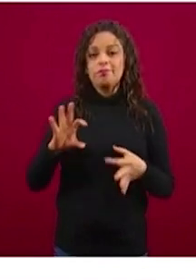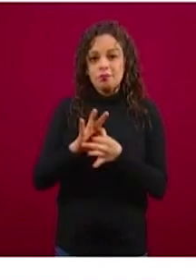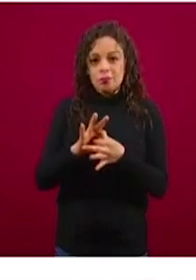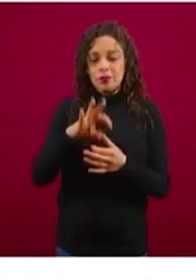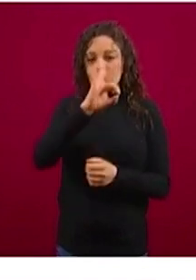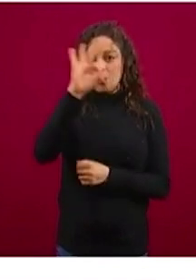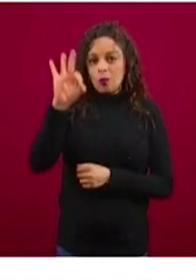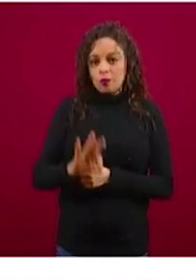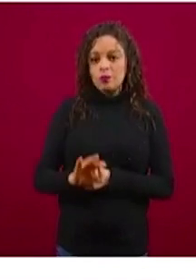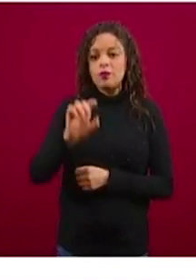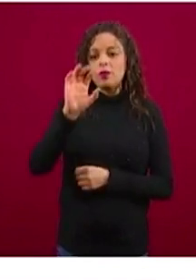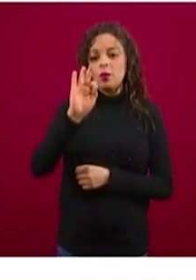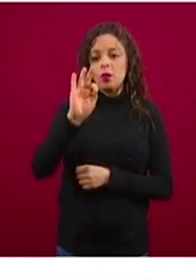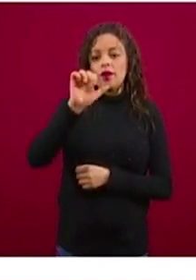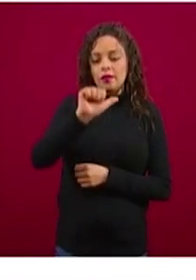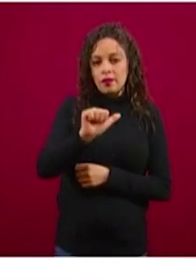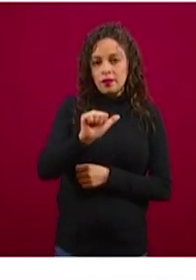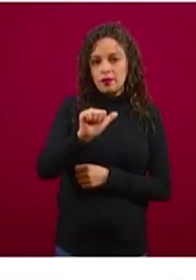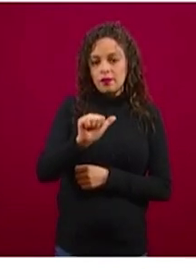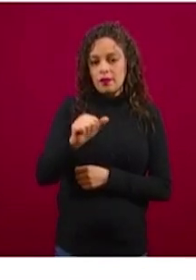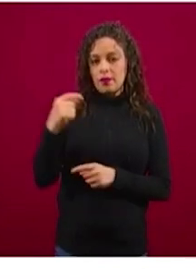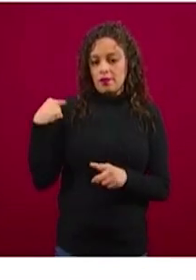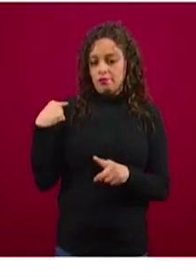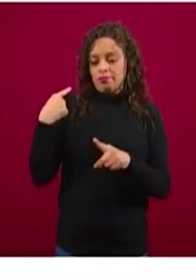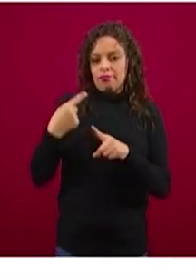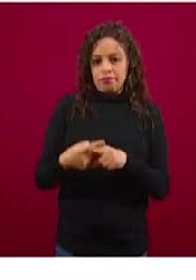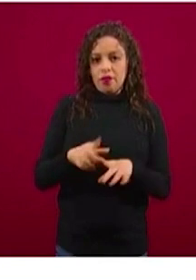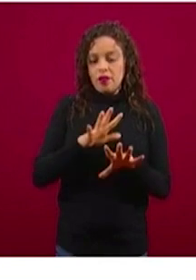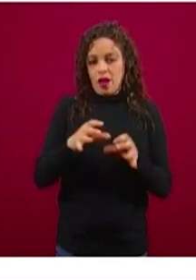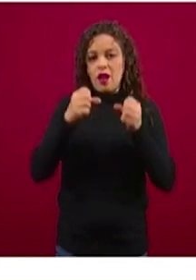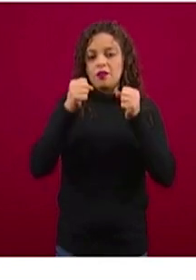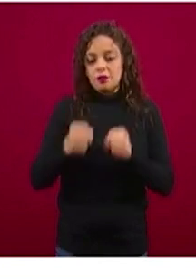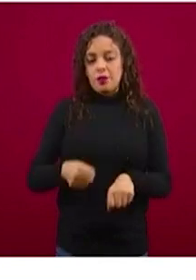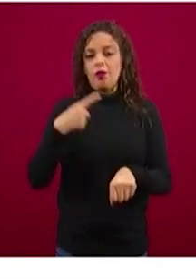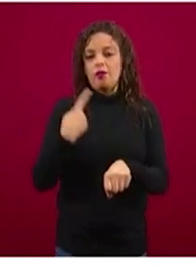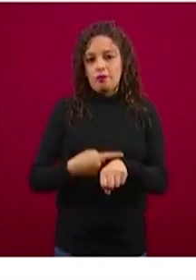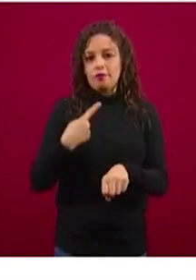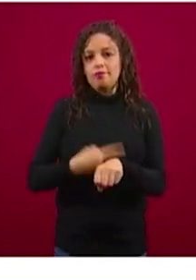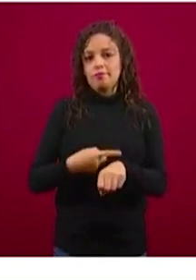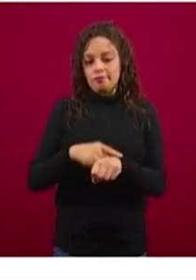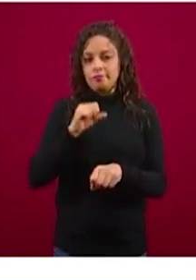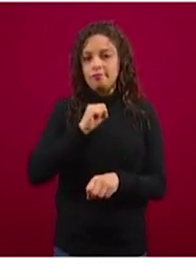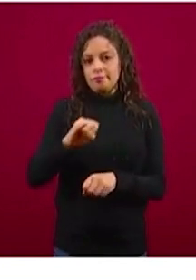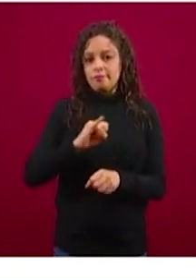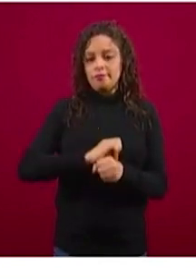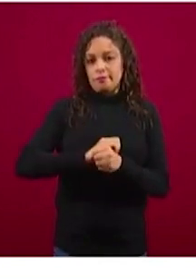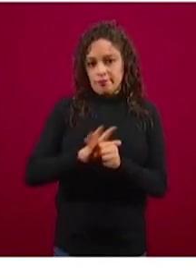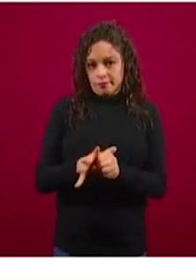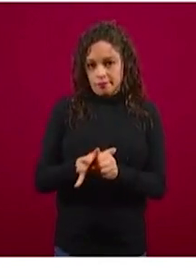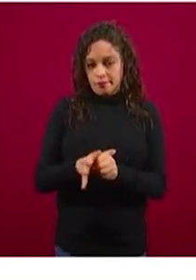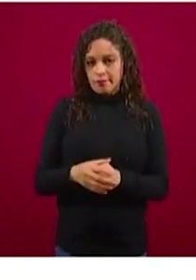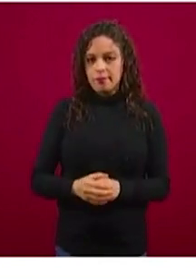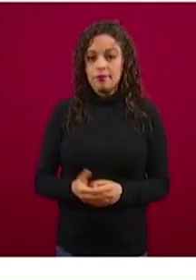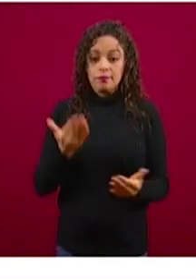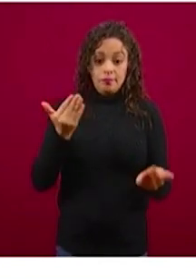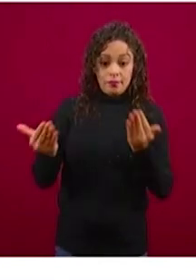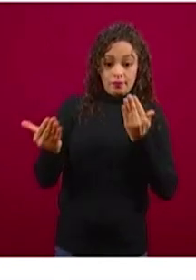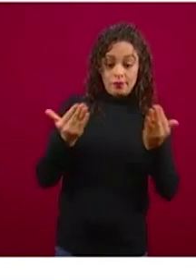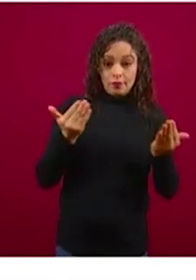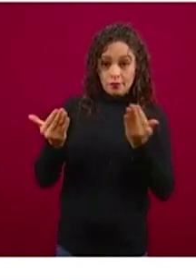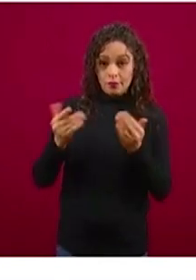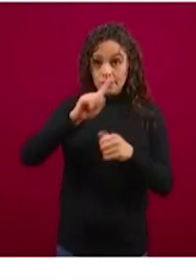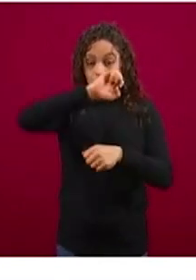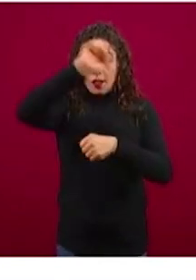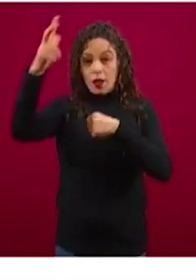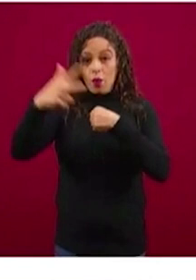46% de los casos confirmados en los últimos 14 días en comparación a europa que ahora éste integra